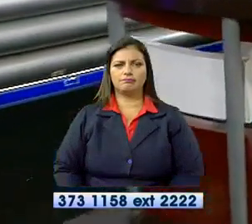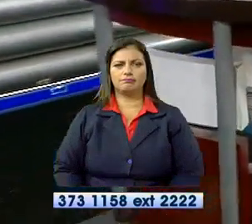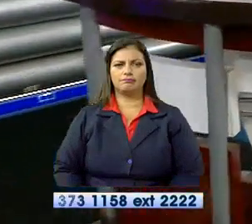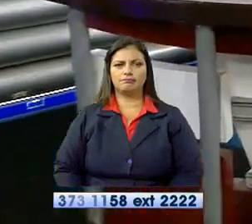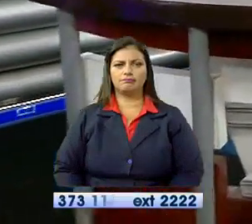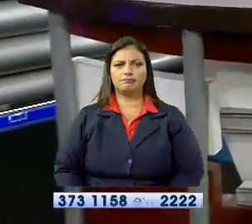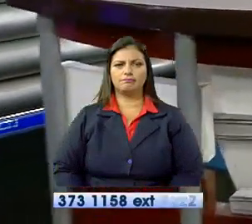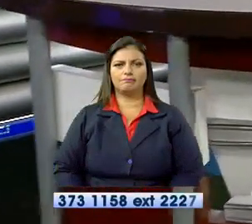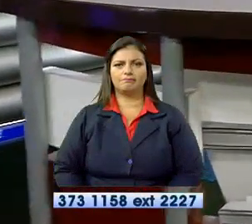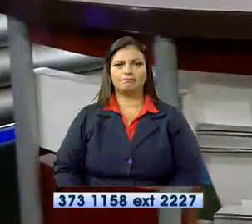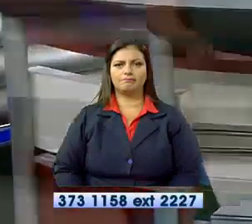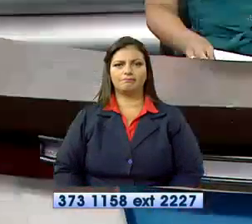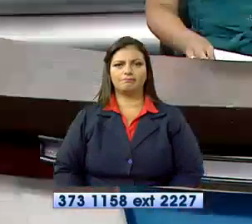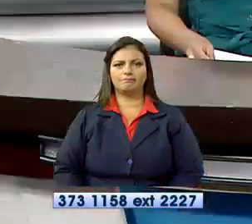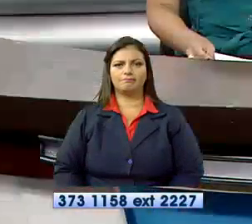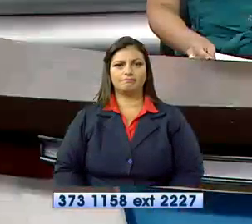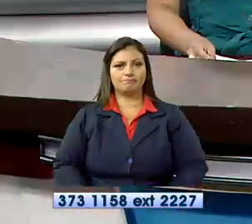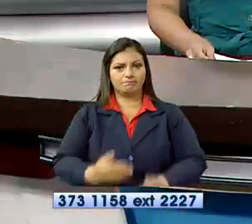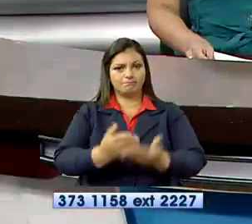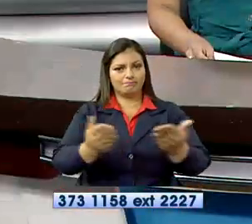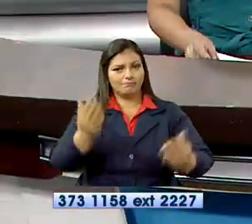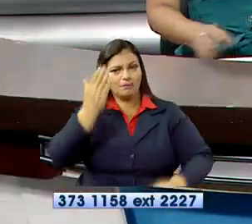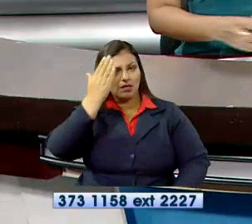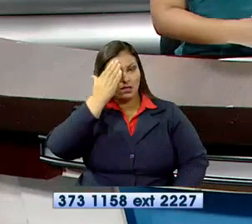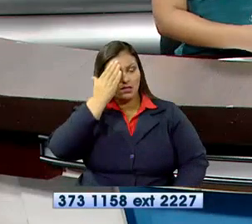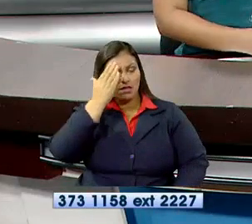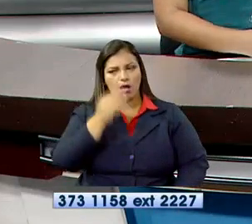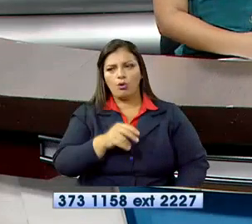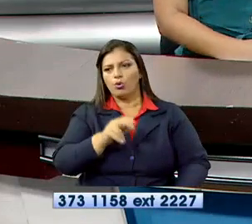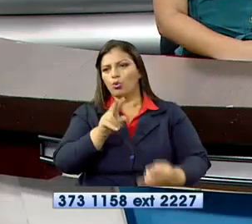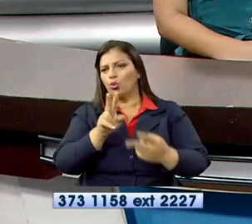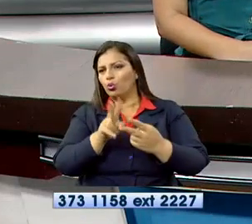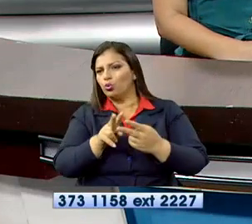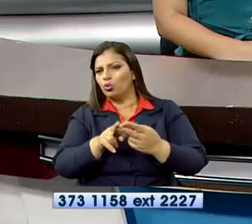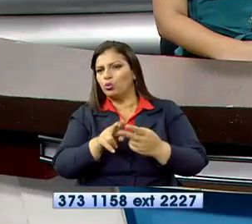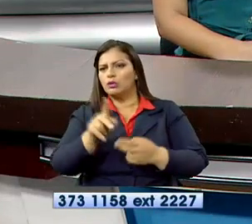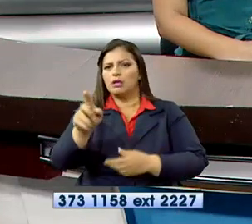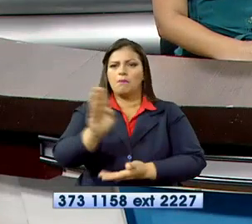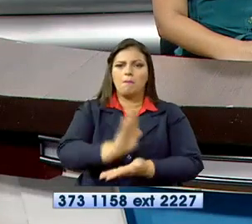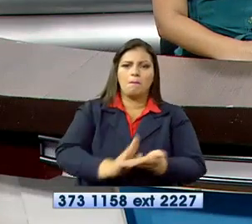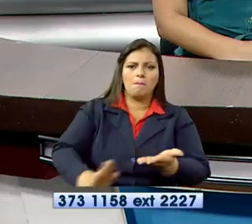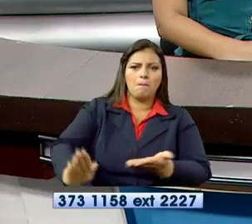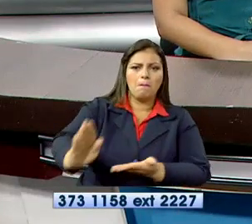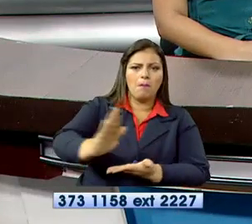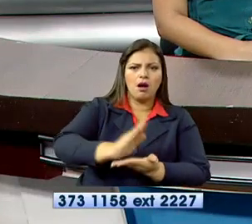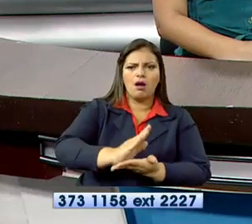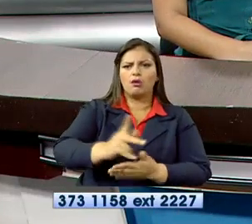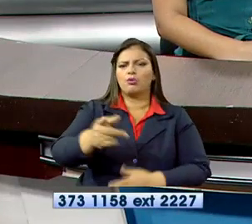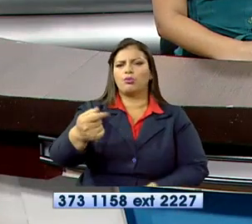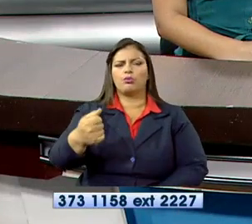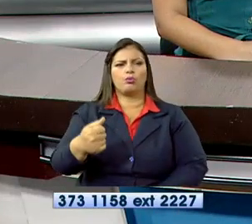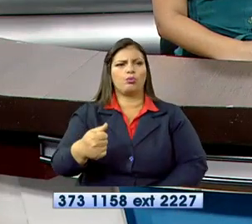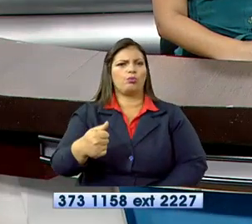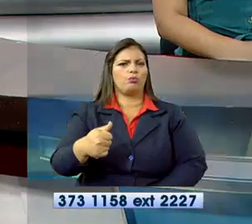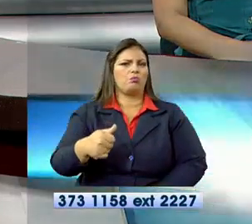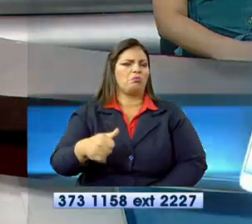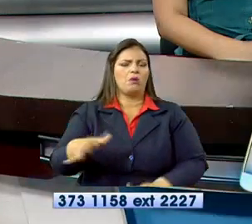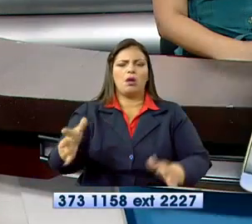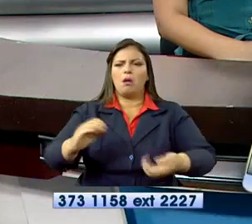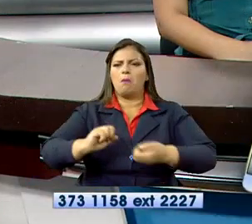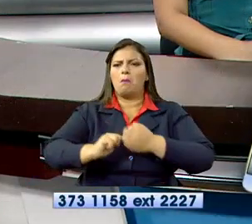Bueno, y si usted conoce, sabe, ha visto, está en su barrio, en su sector, un problema con las lluvias, nos pueden